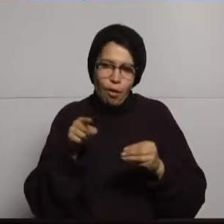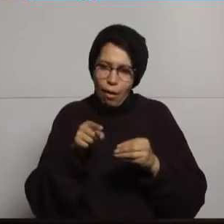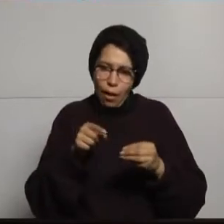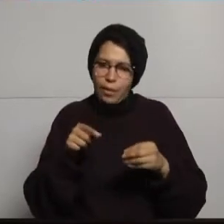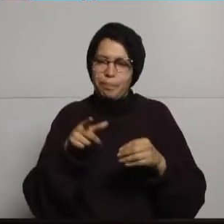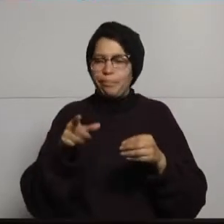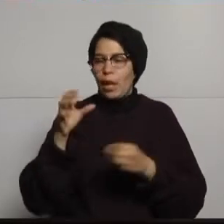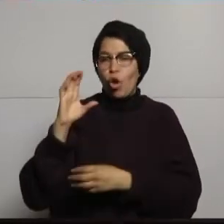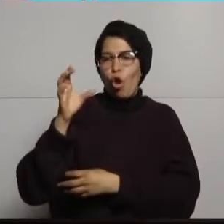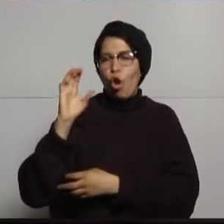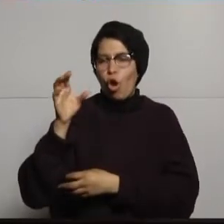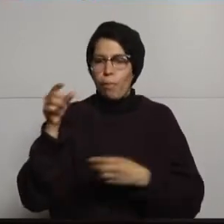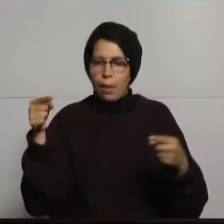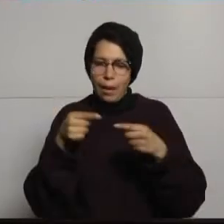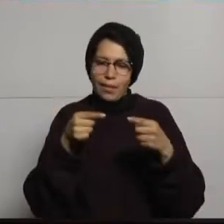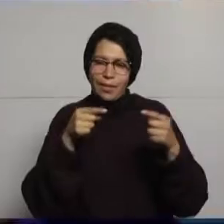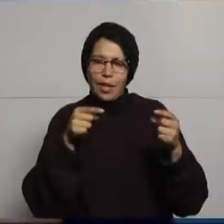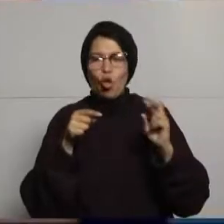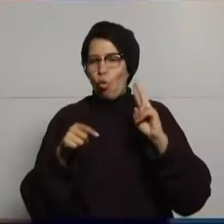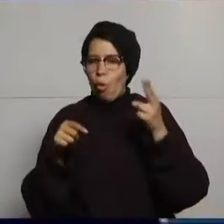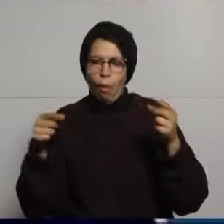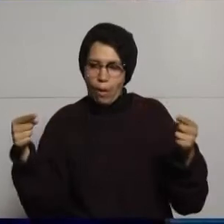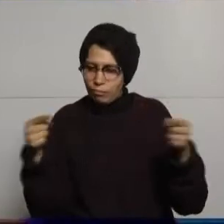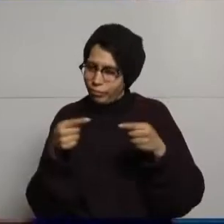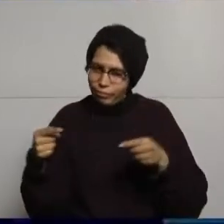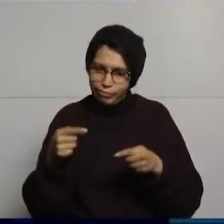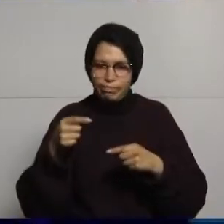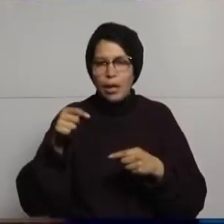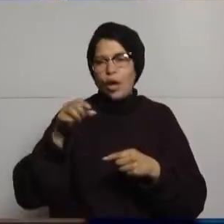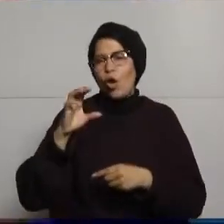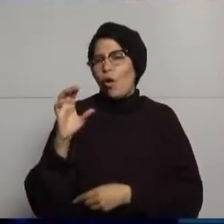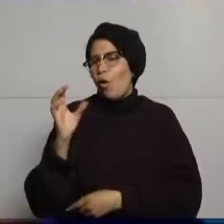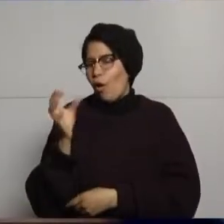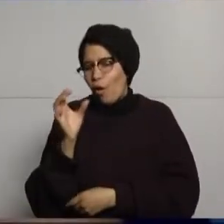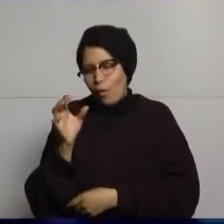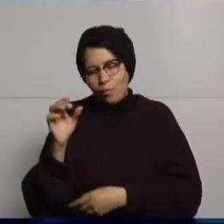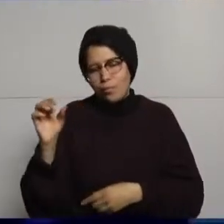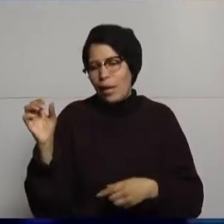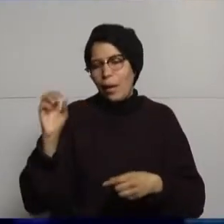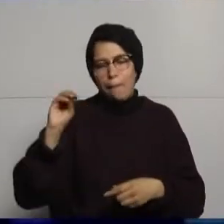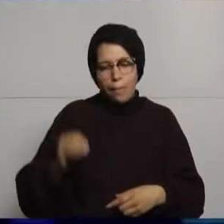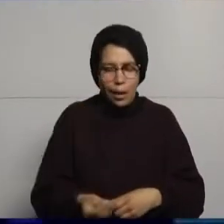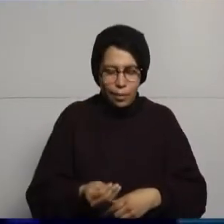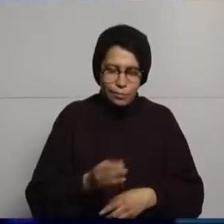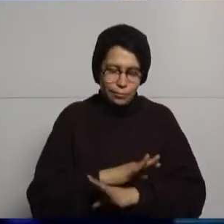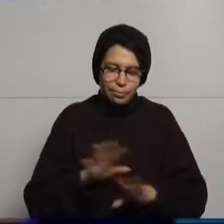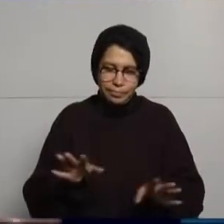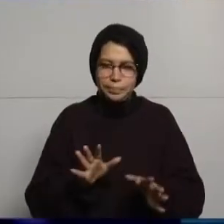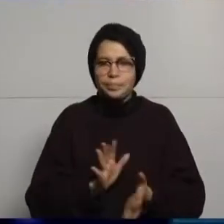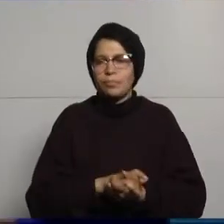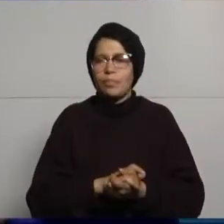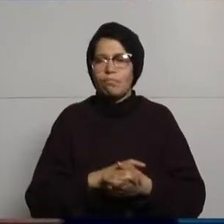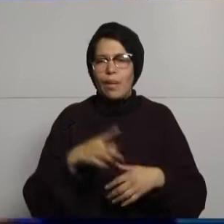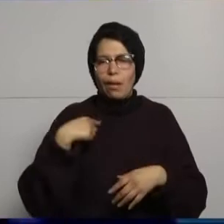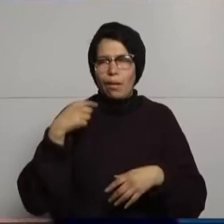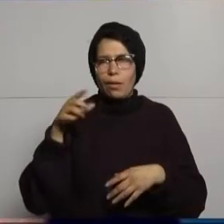4-0 a Uruguay por clasificación al Mundial. O sea, casi me hacen tragar el televisor, el control remoto, todo en ese... Entonces,